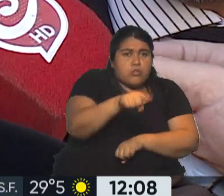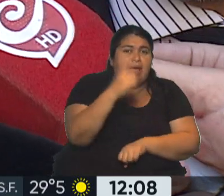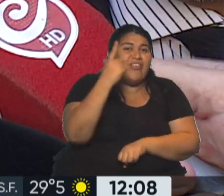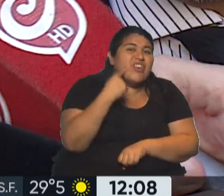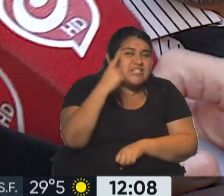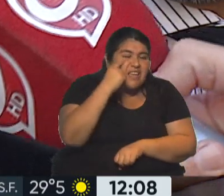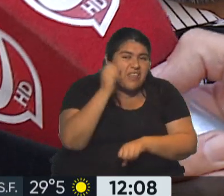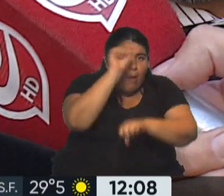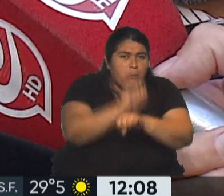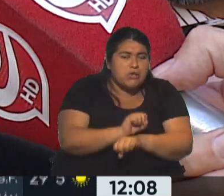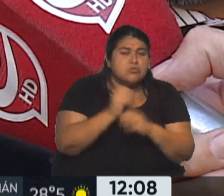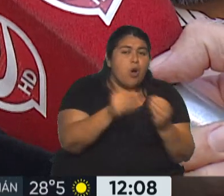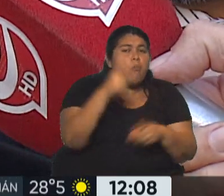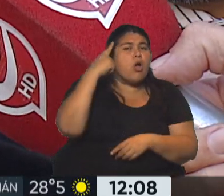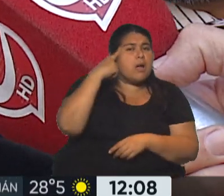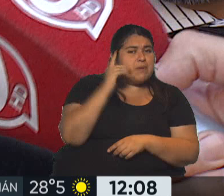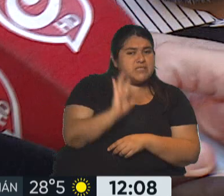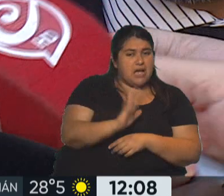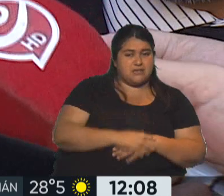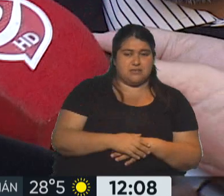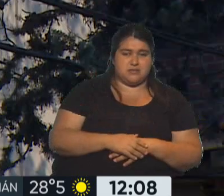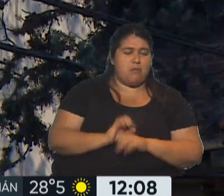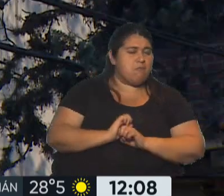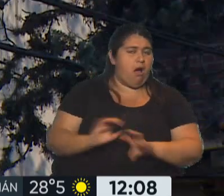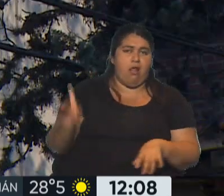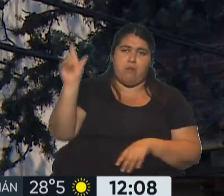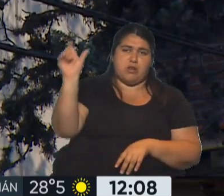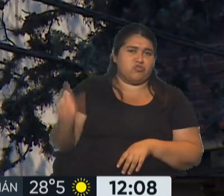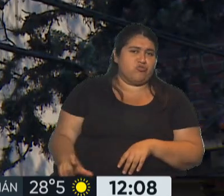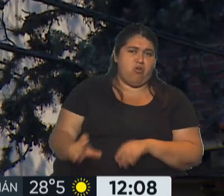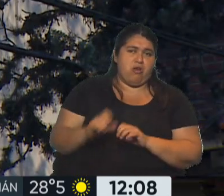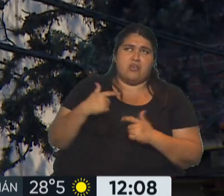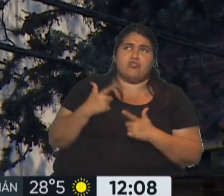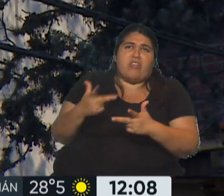¿Qué piensa de alguien que hace eso? Malas personas, no puedo decir otra cosa.